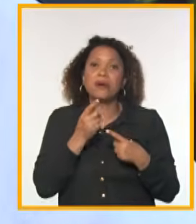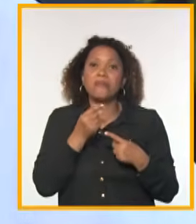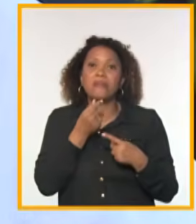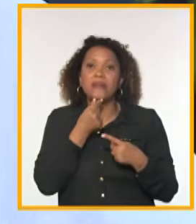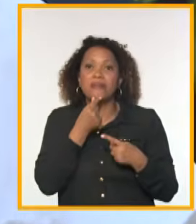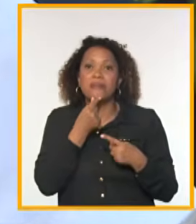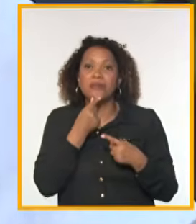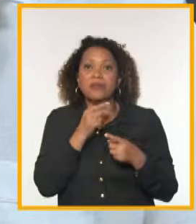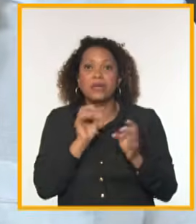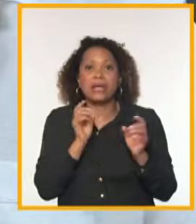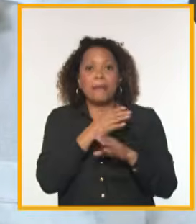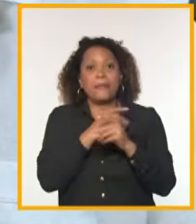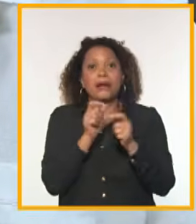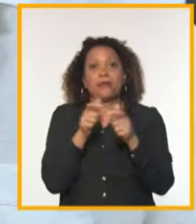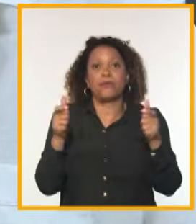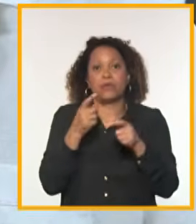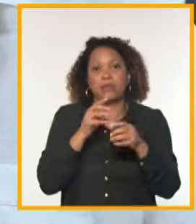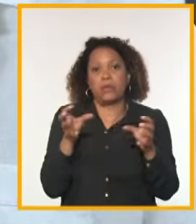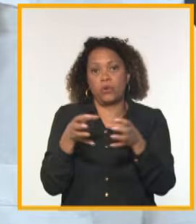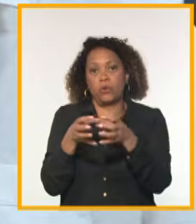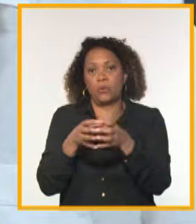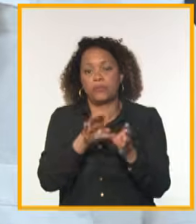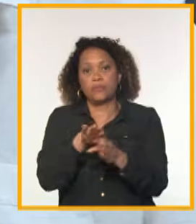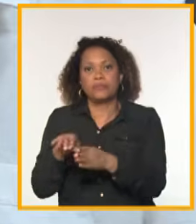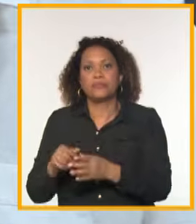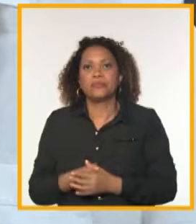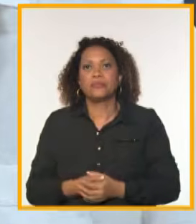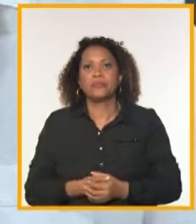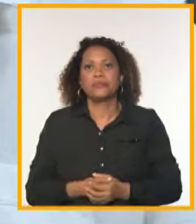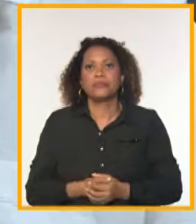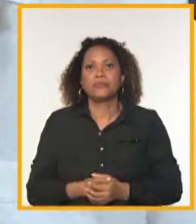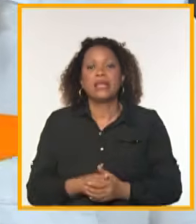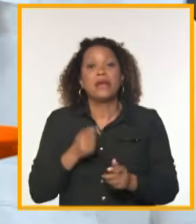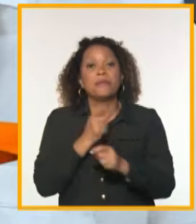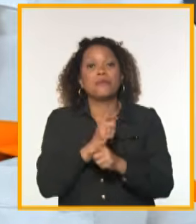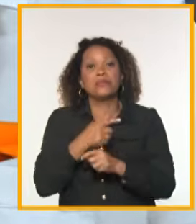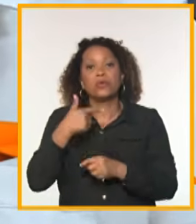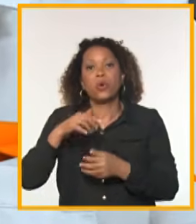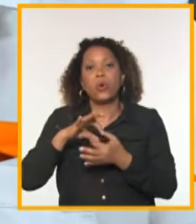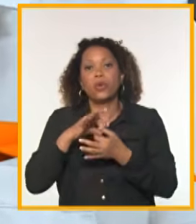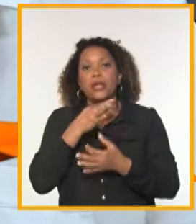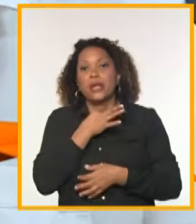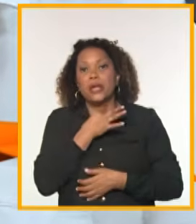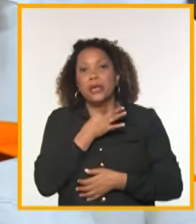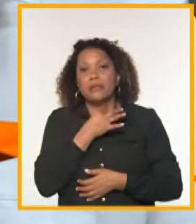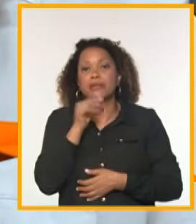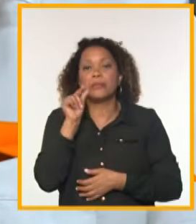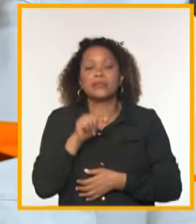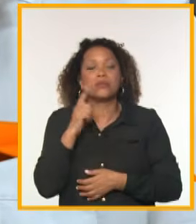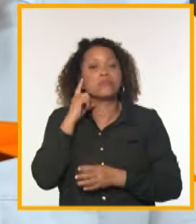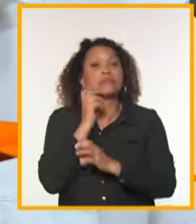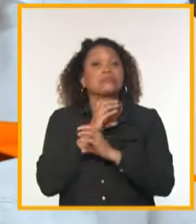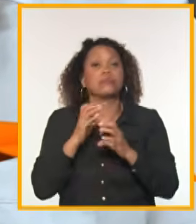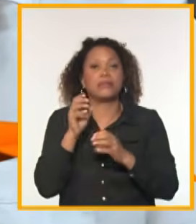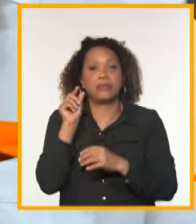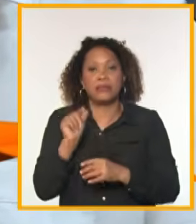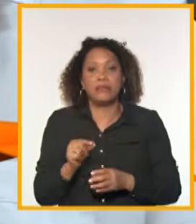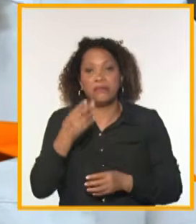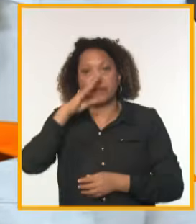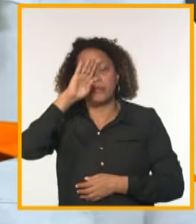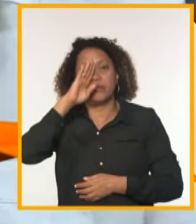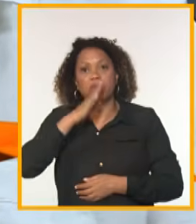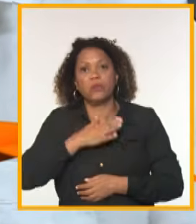media del grupo. El profe Jorge Pérez es una personalidad científica de Cuba